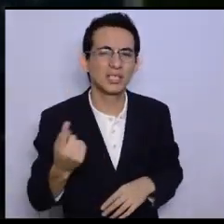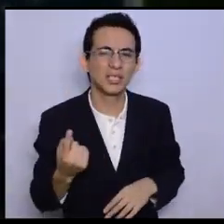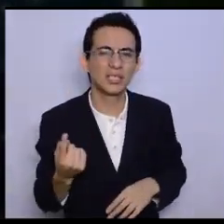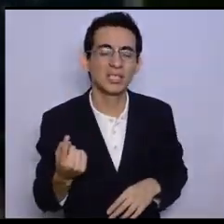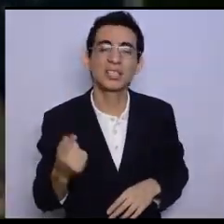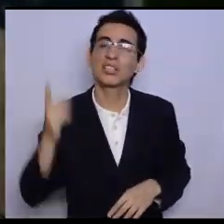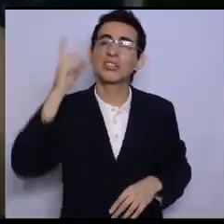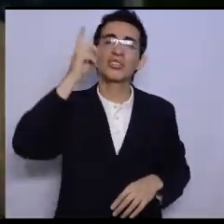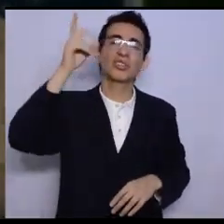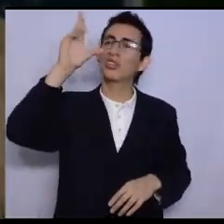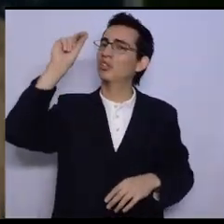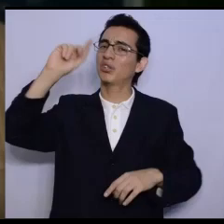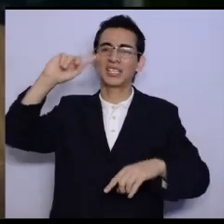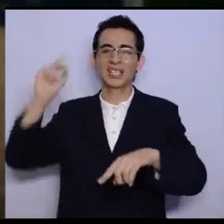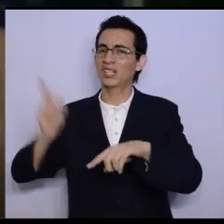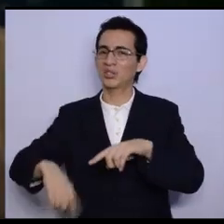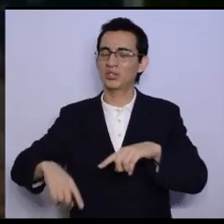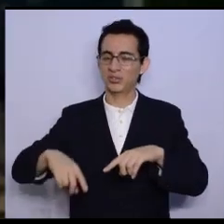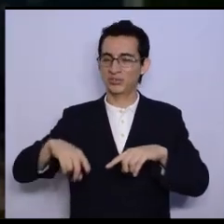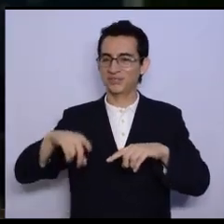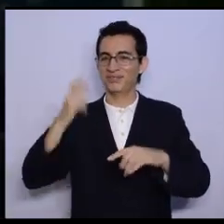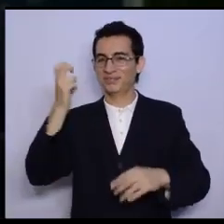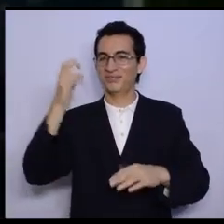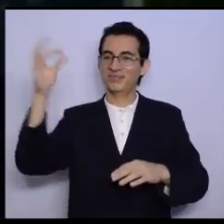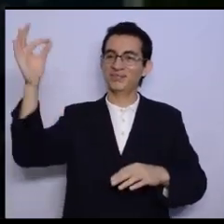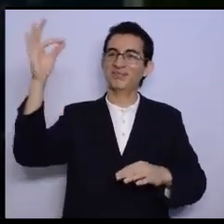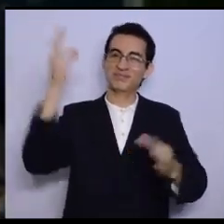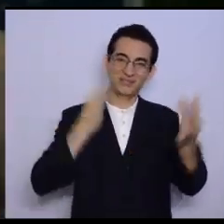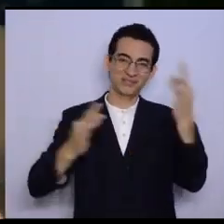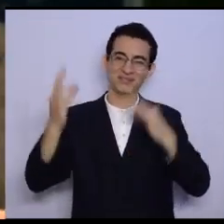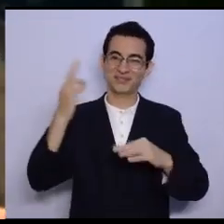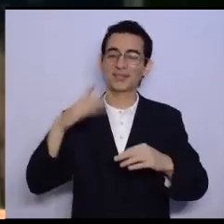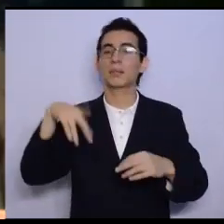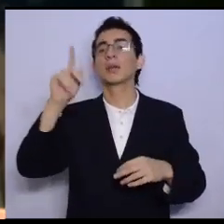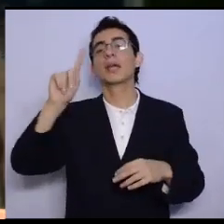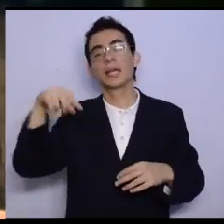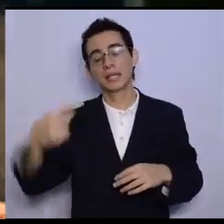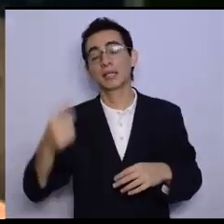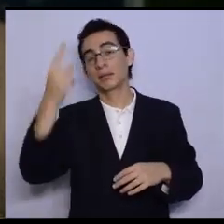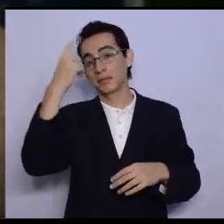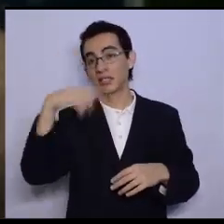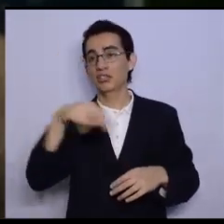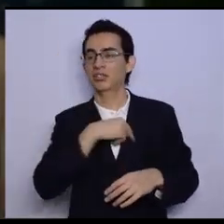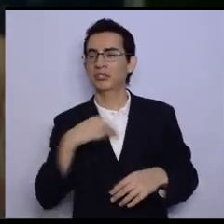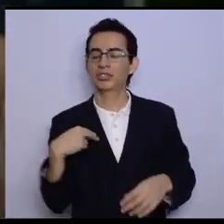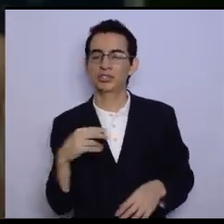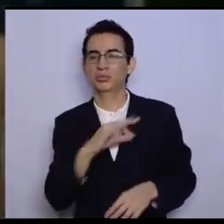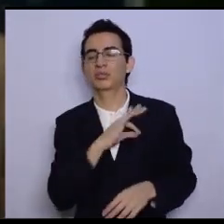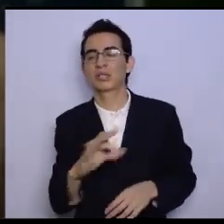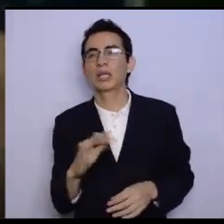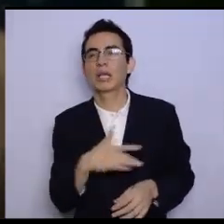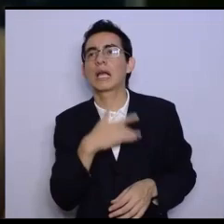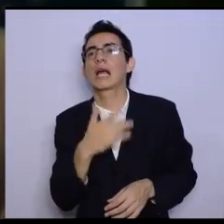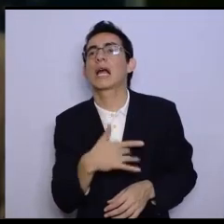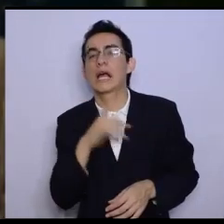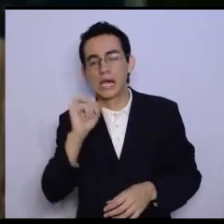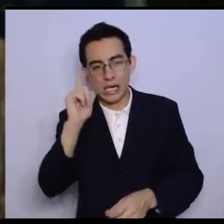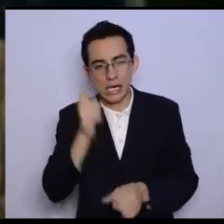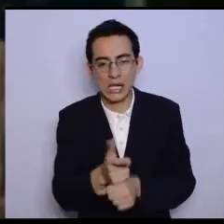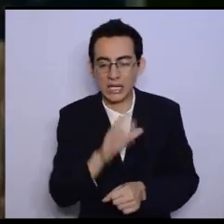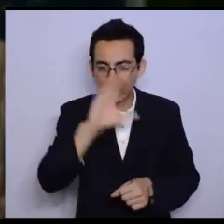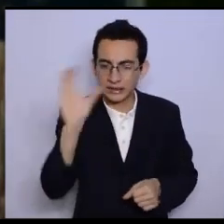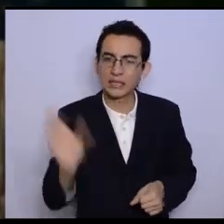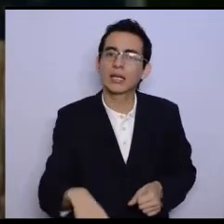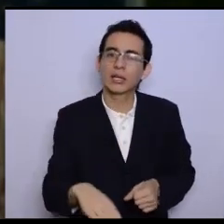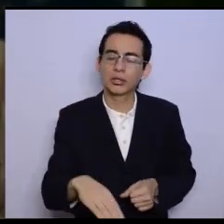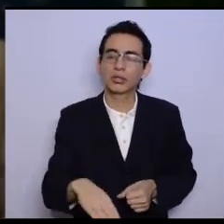Dios no le quitó pues el aguijón, pero sí lo capacitó para que pudiera soportarlo y mantenerlo humilde. Y a